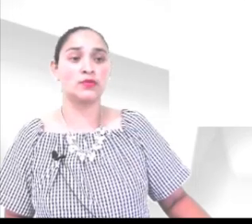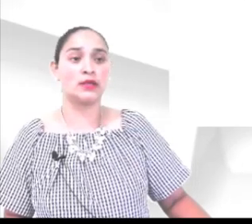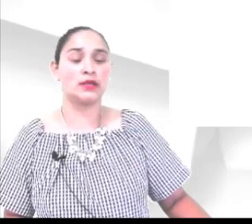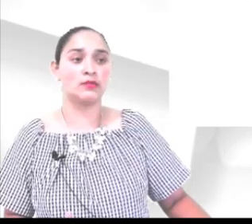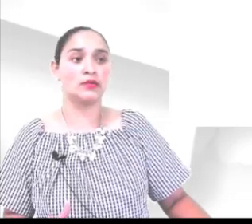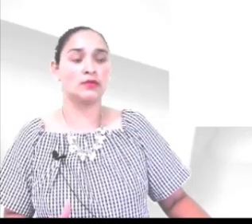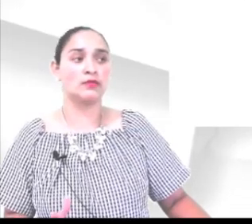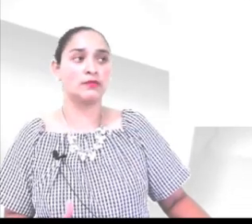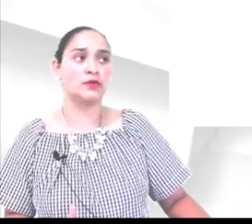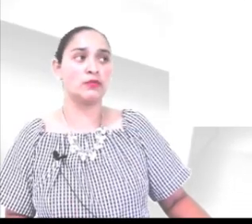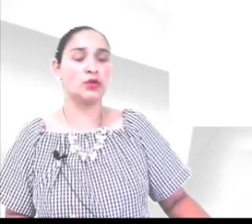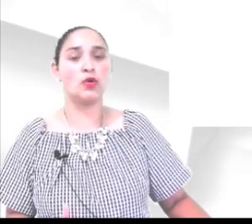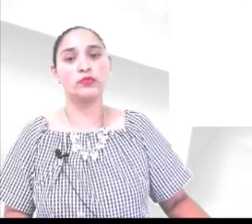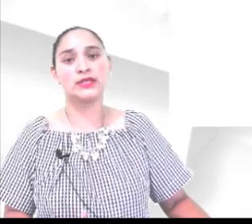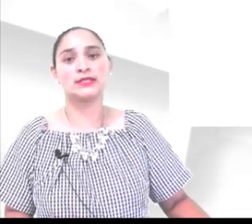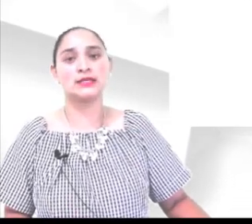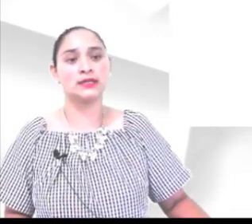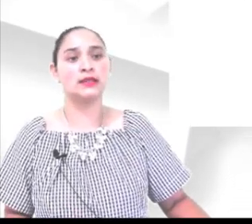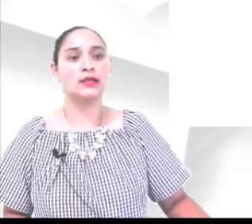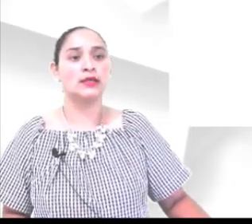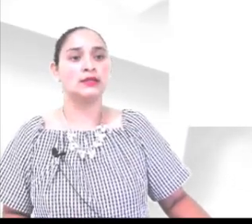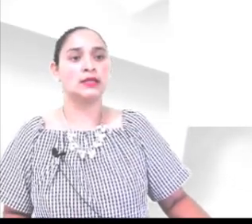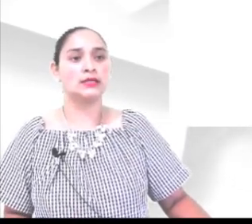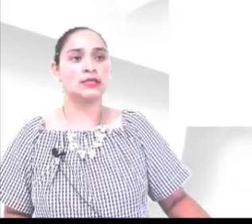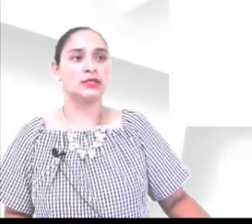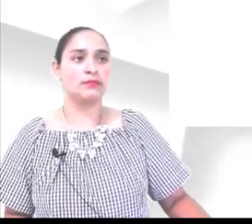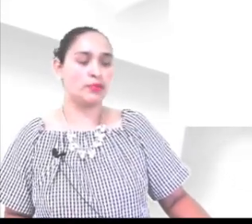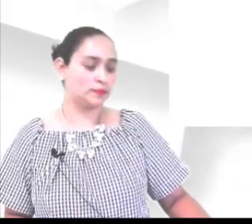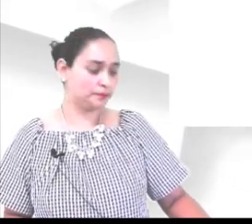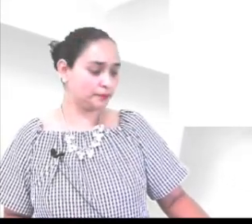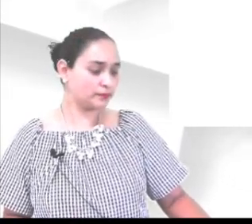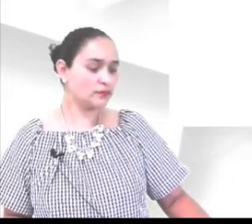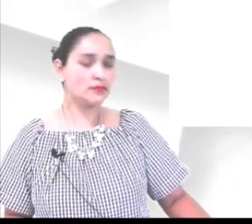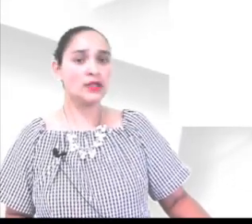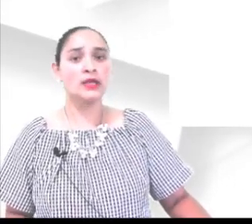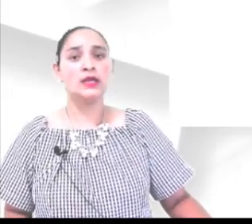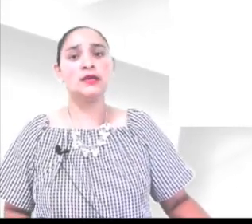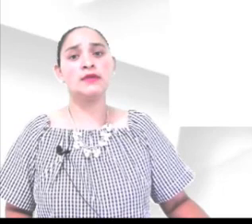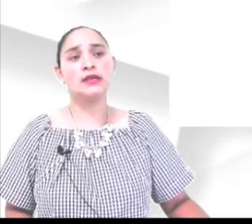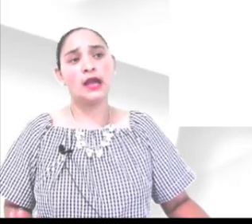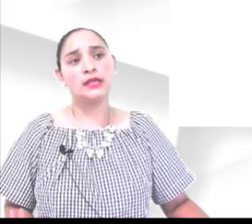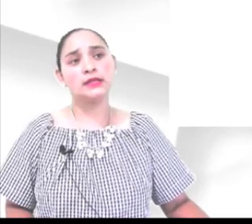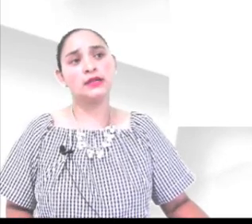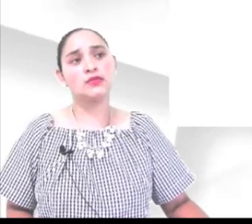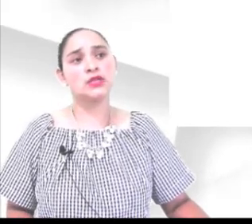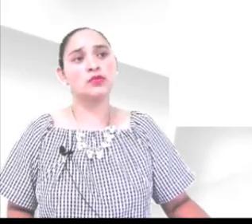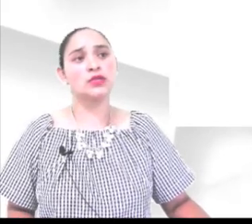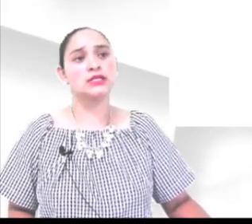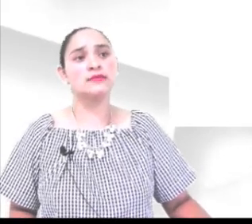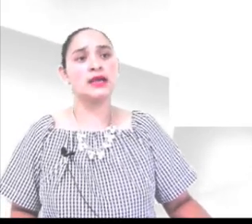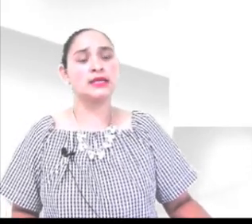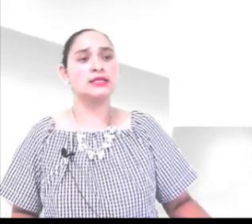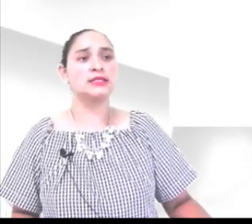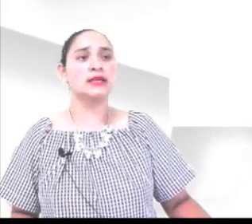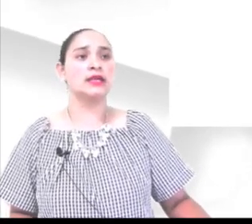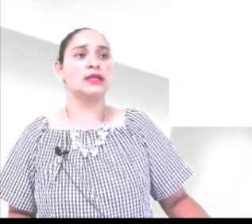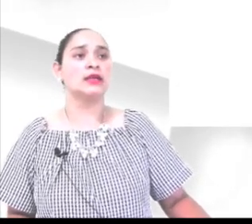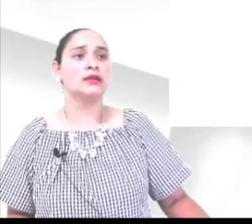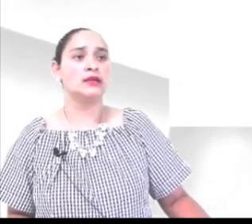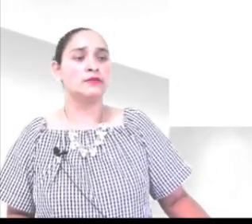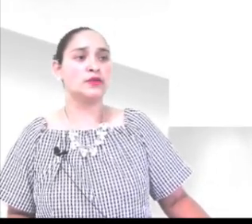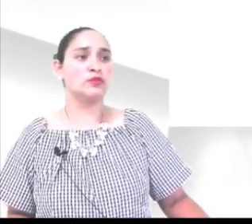pasa un fenómeno o un desastre de este tipo. Y bien, ahí tenemos algunas imágenes